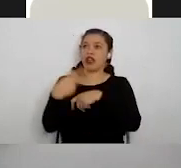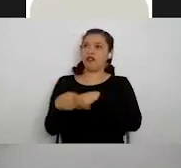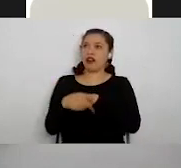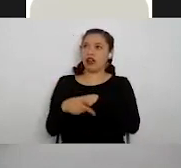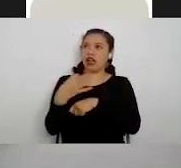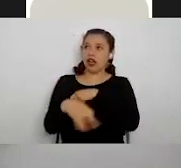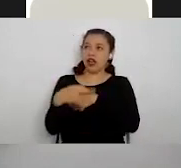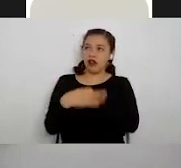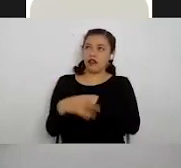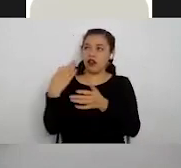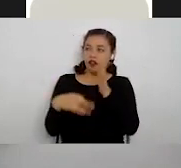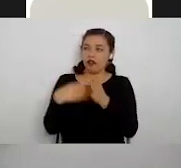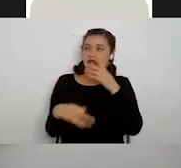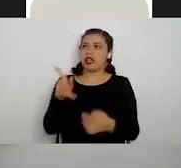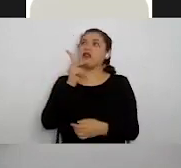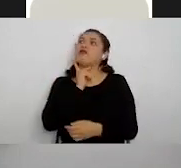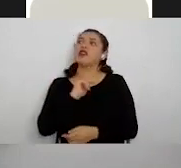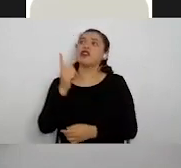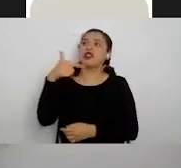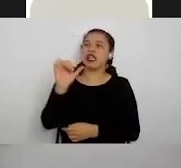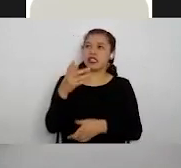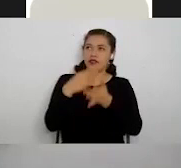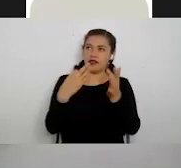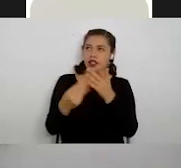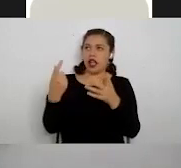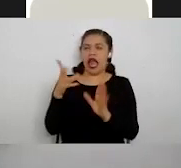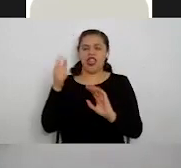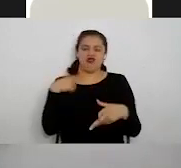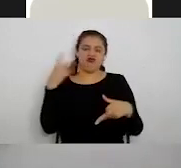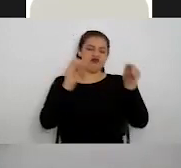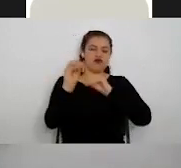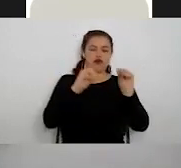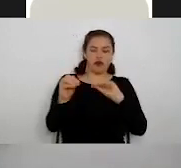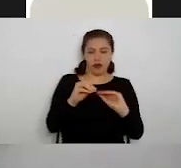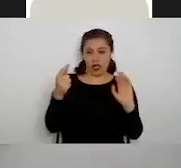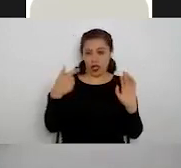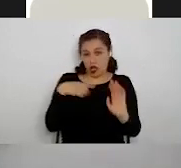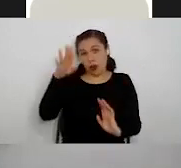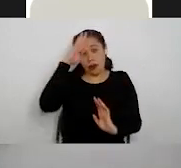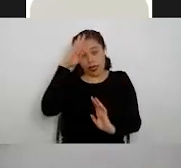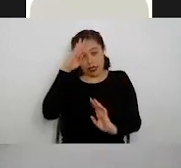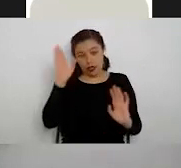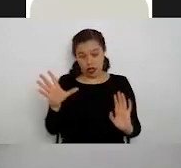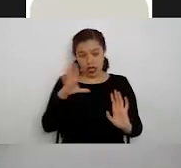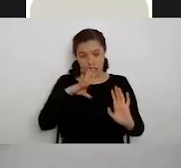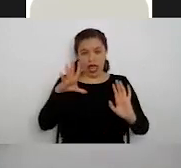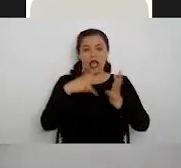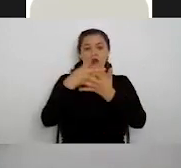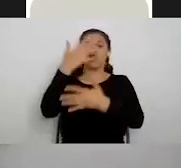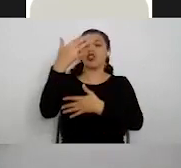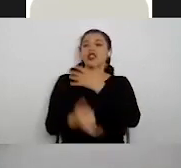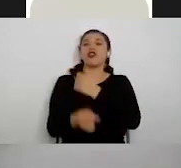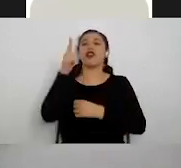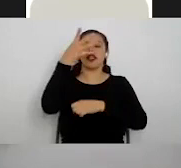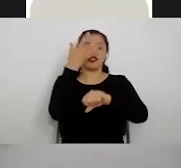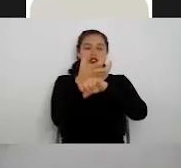vulnerable por petróleo y gas, los produce. Lo que ha llegado a concluir, y esto, de hecho, hay un proyecto de Estados Unidos para